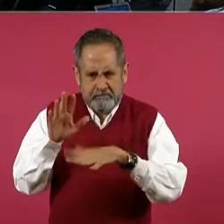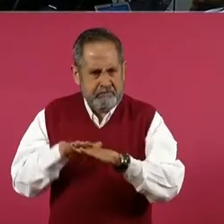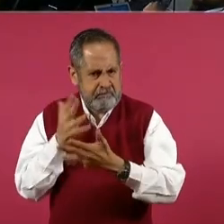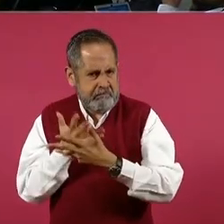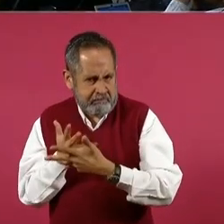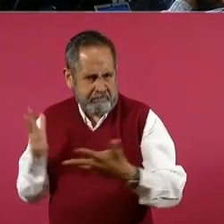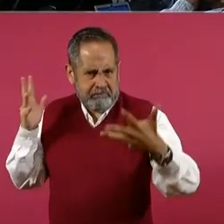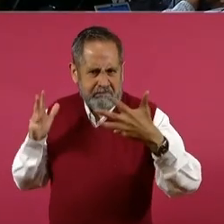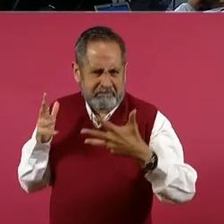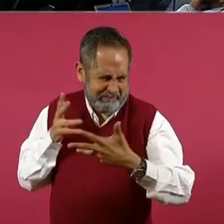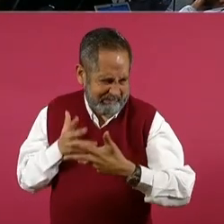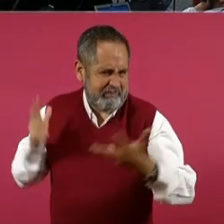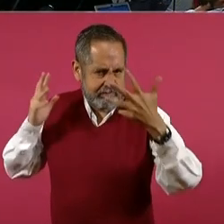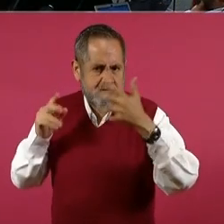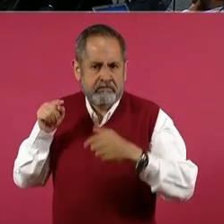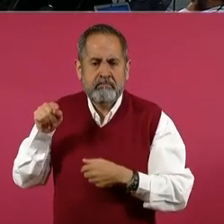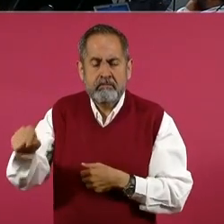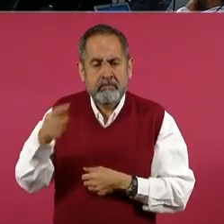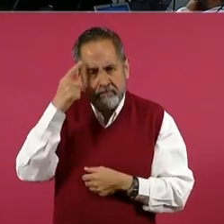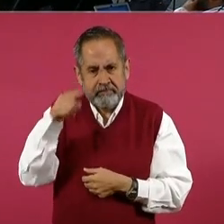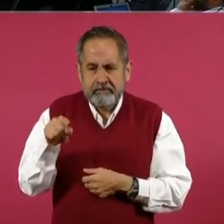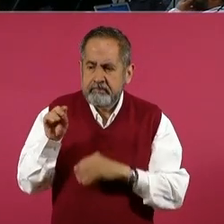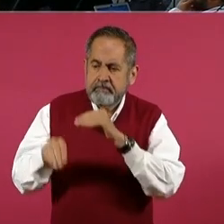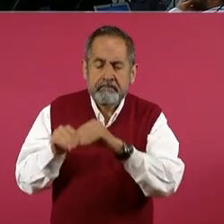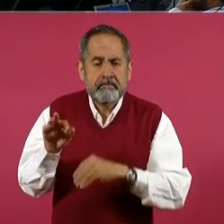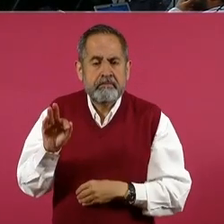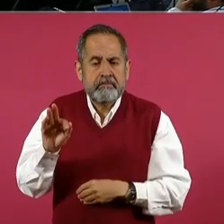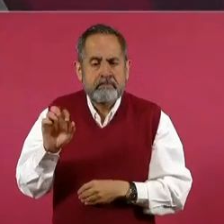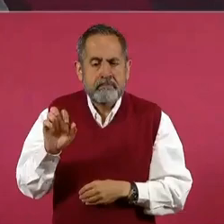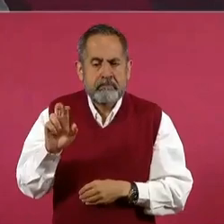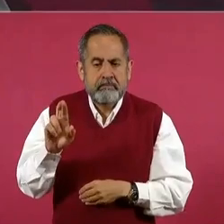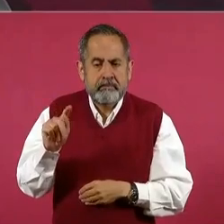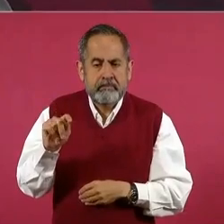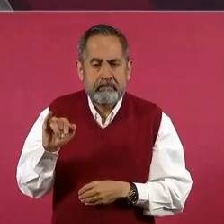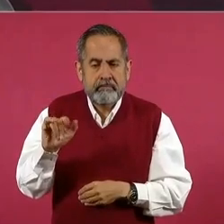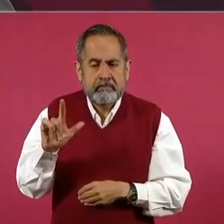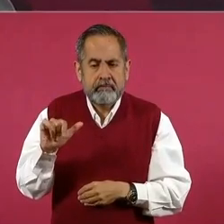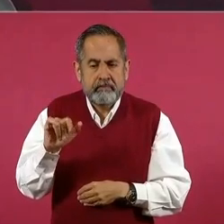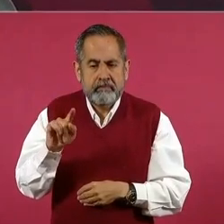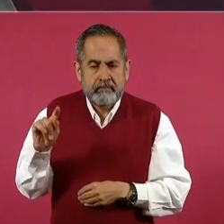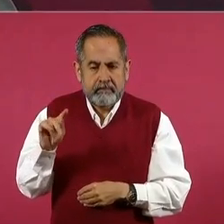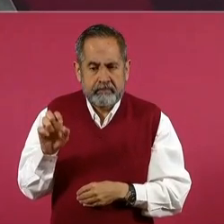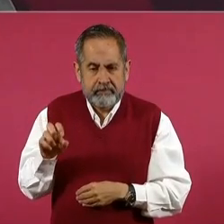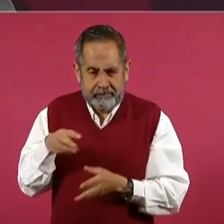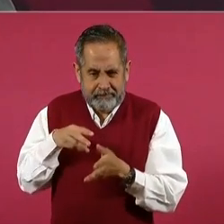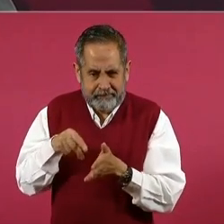grande, grande, de fertilizante, y es una